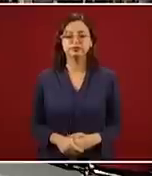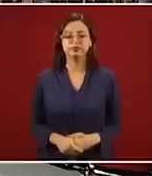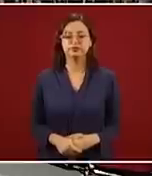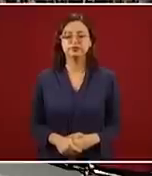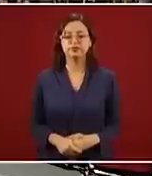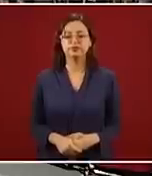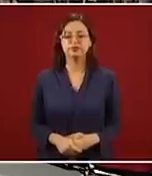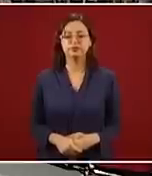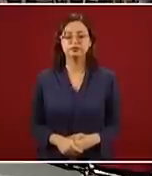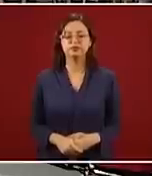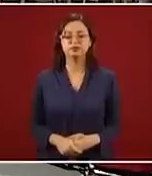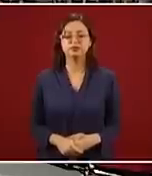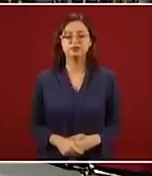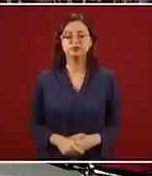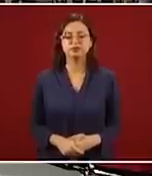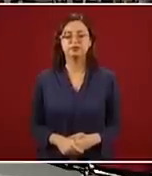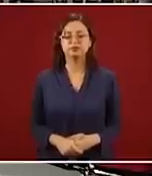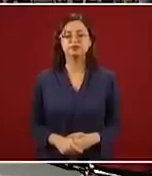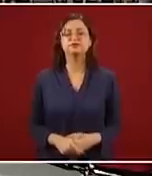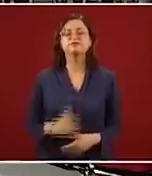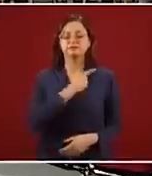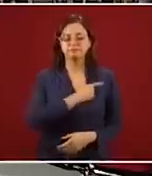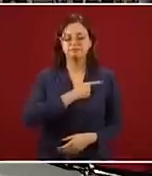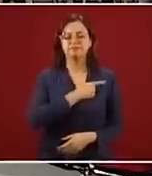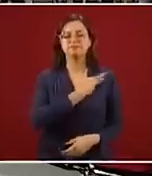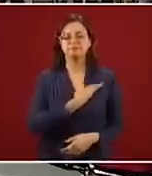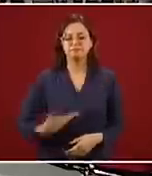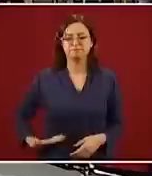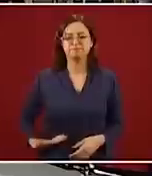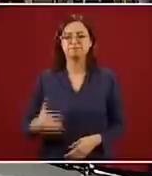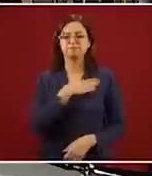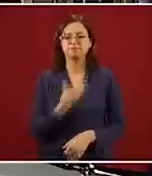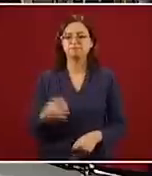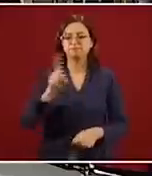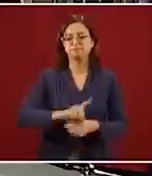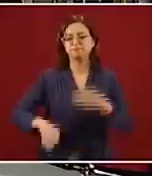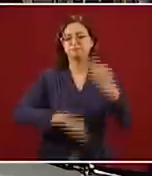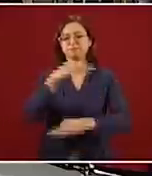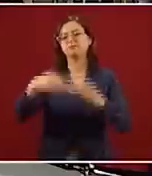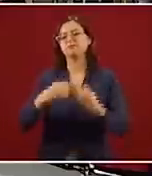Con gusto, señor presidente. Buenos días a todos y a todas, secretario, compañeros.